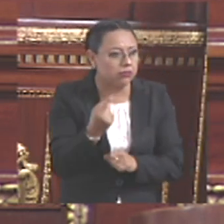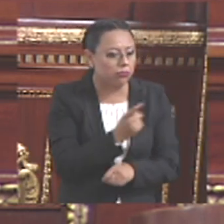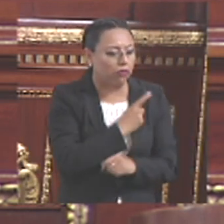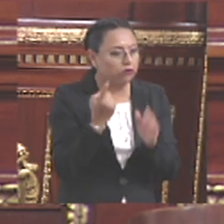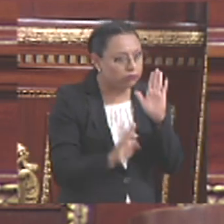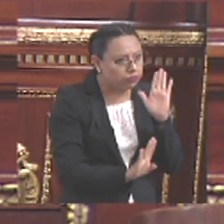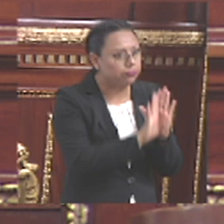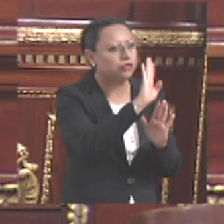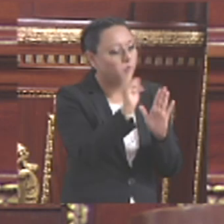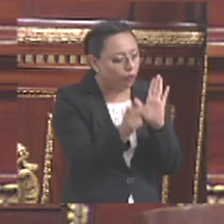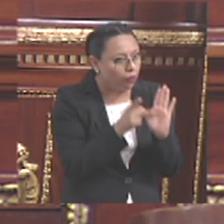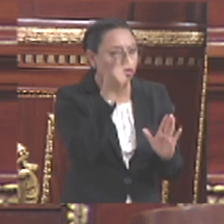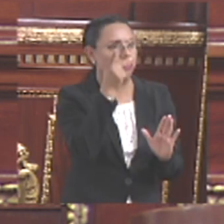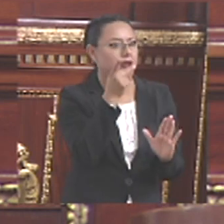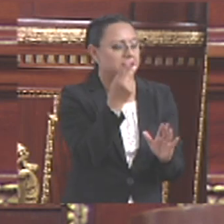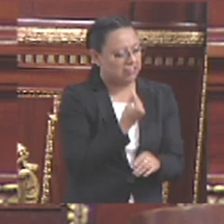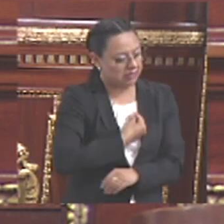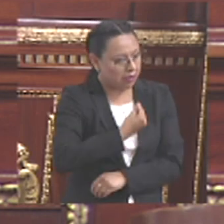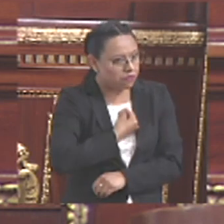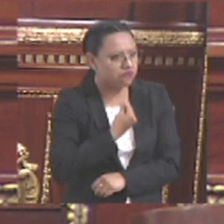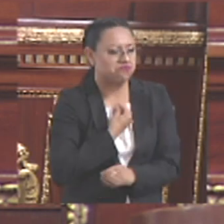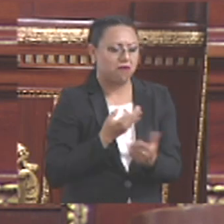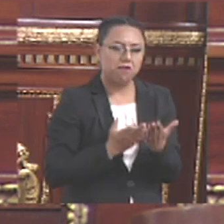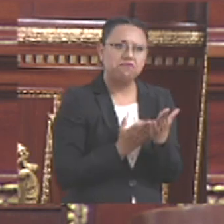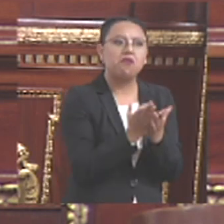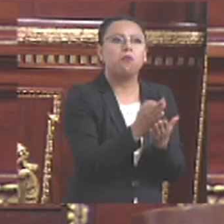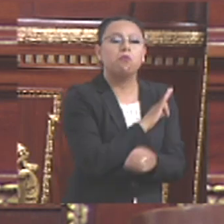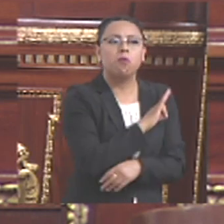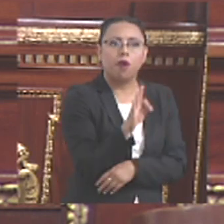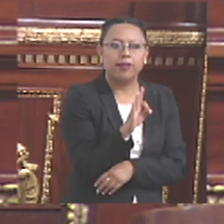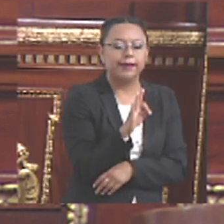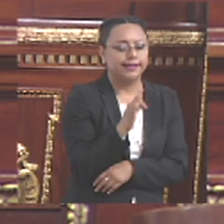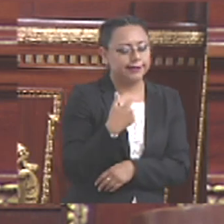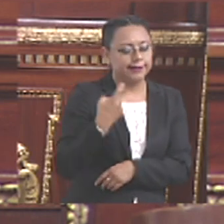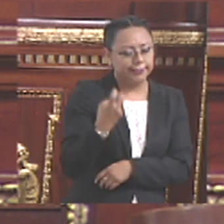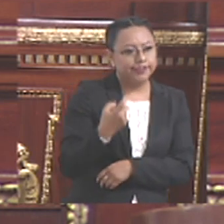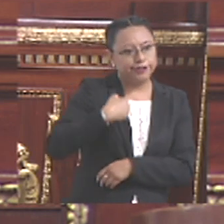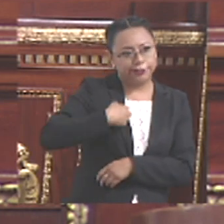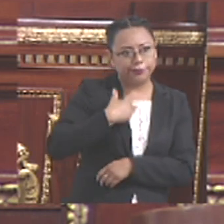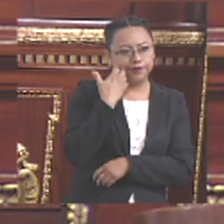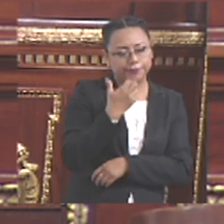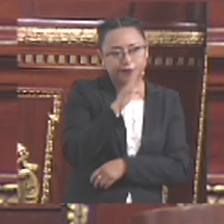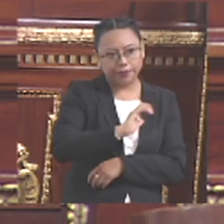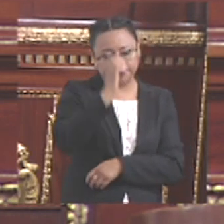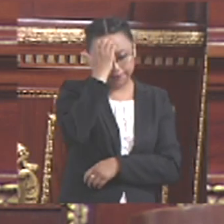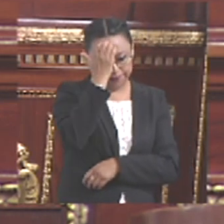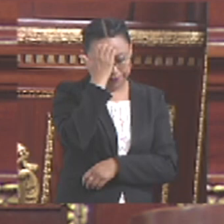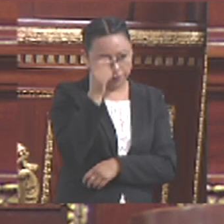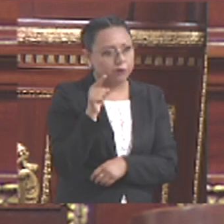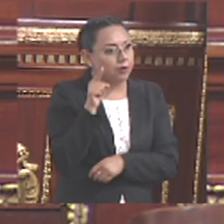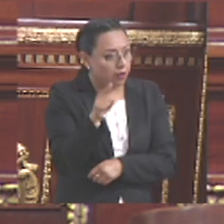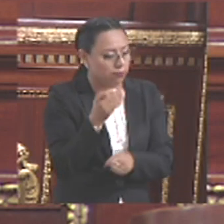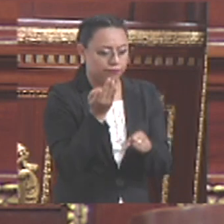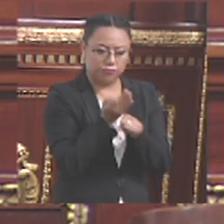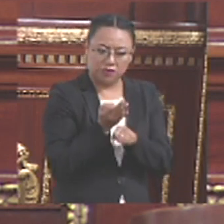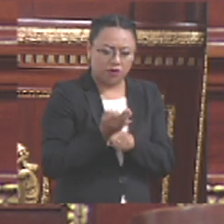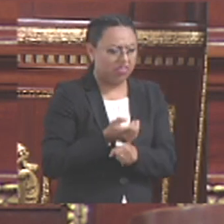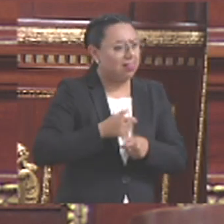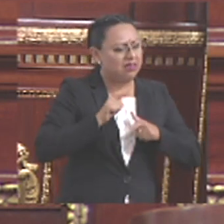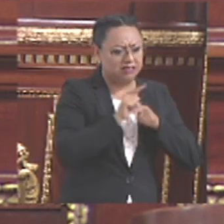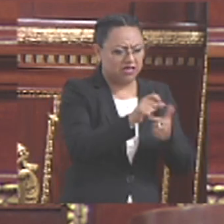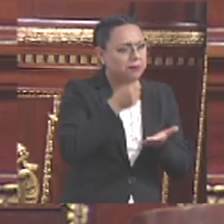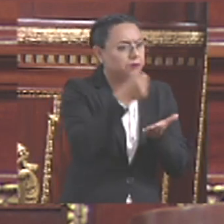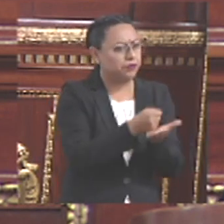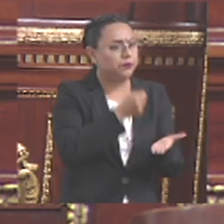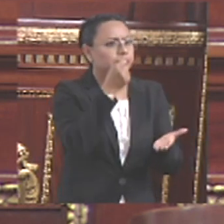legítima de sus demandas, como es recuperar su vivienda. Ciertamente esta tragedia no ha